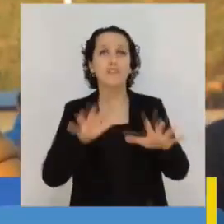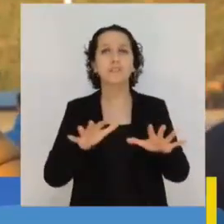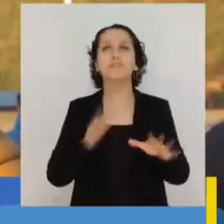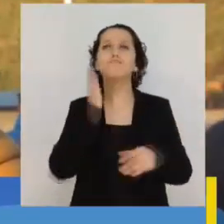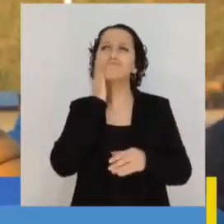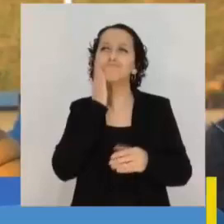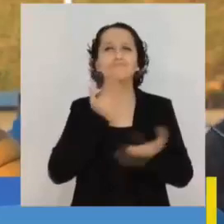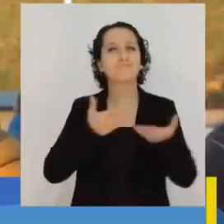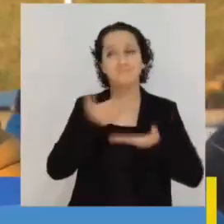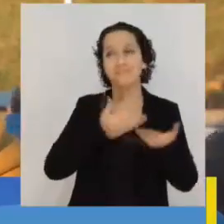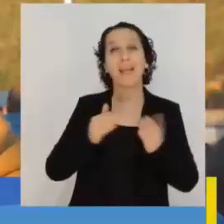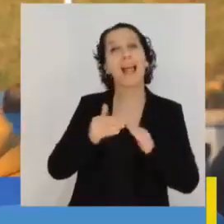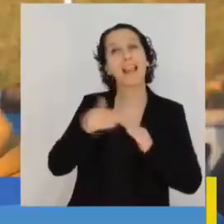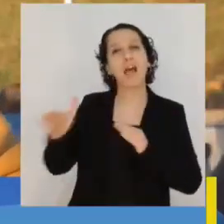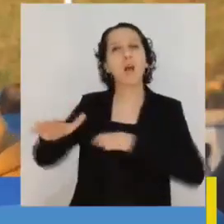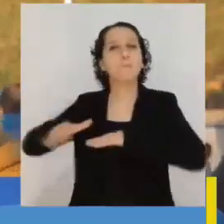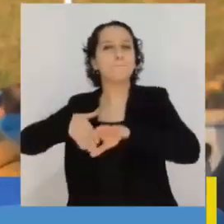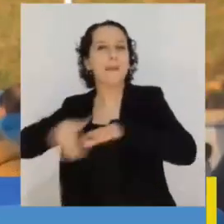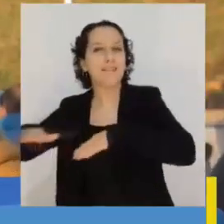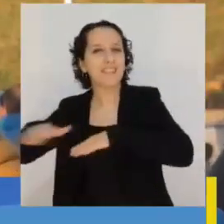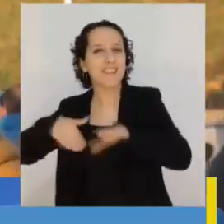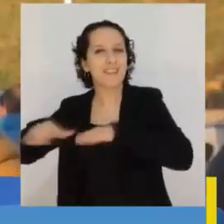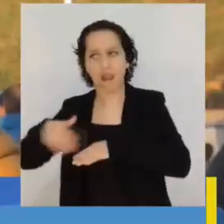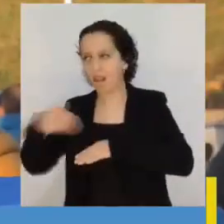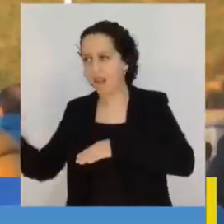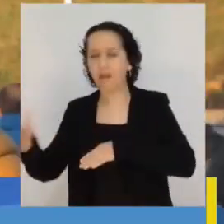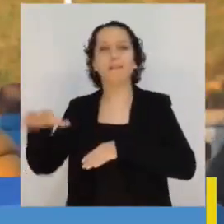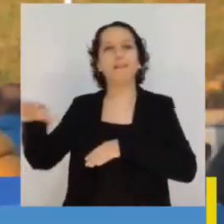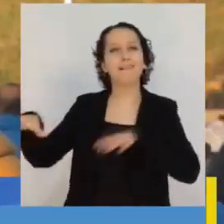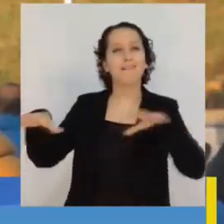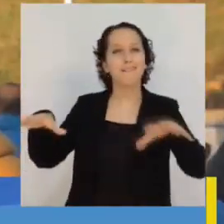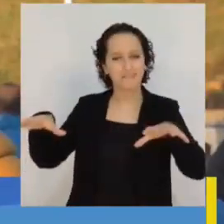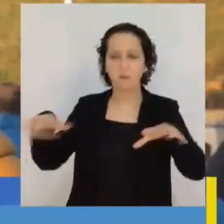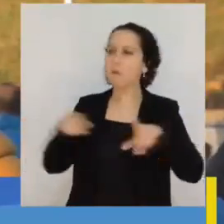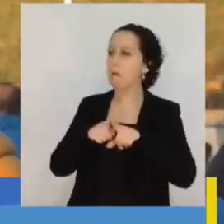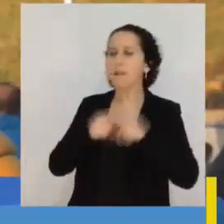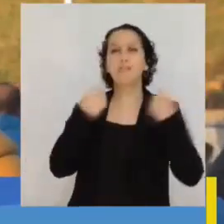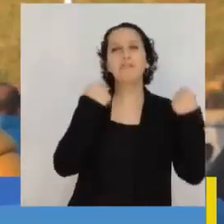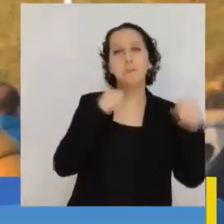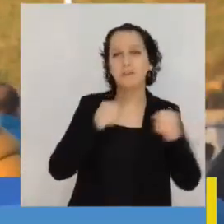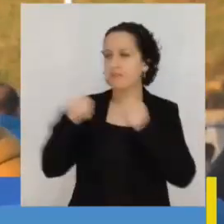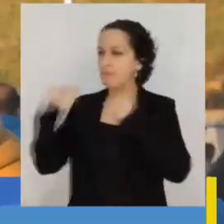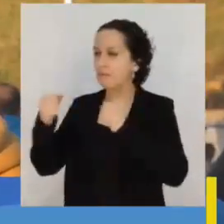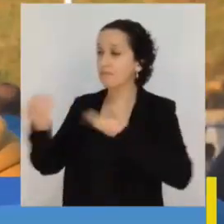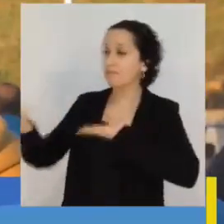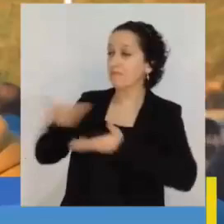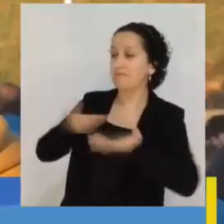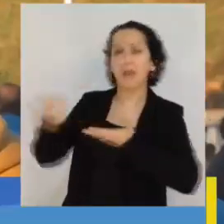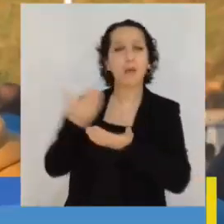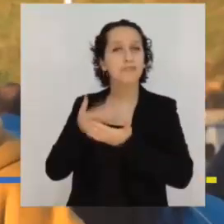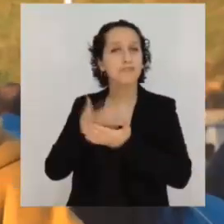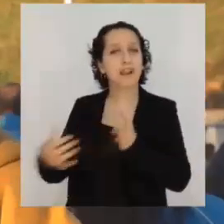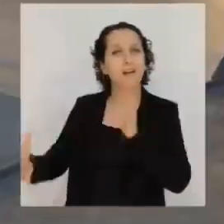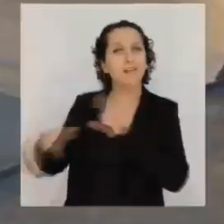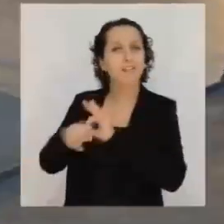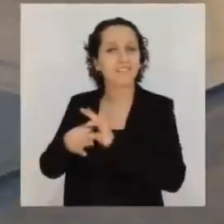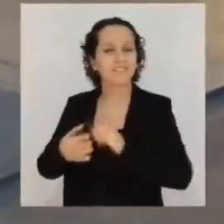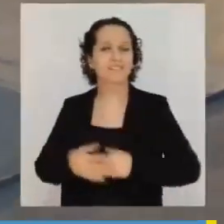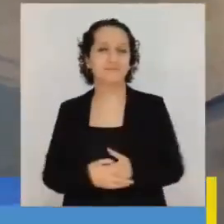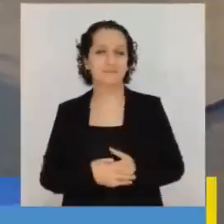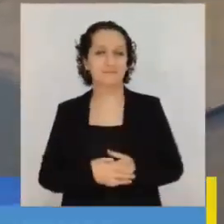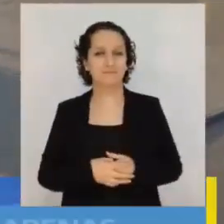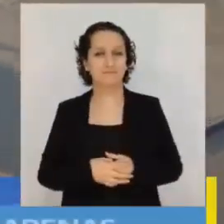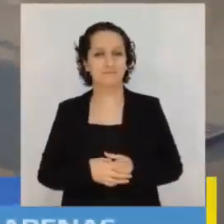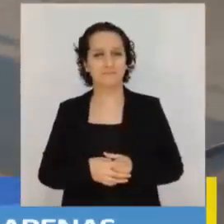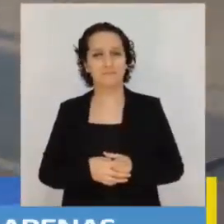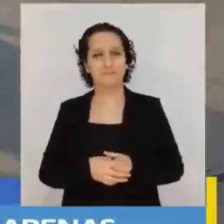como amigable, está al lado del patinódromo también, que hace que sea como que se forme una conexión quizá como con otro tipo de deporte.